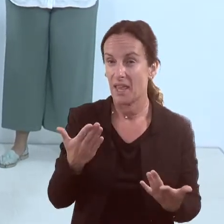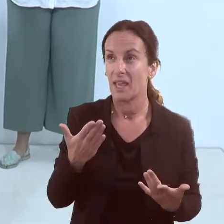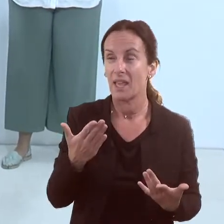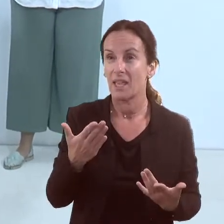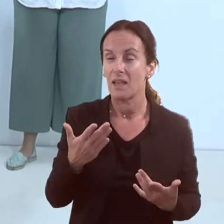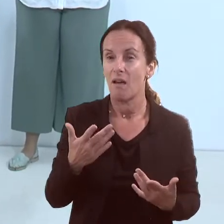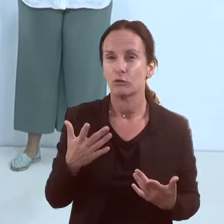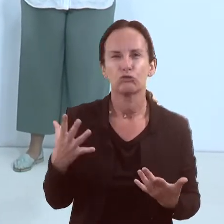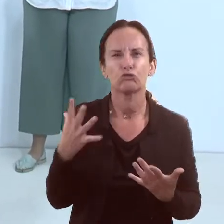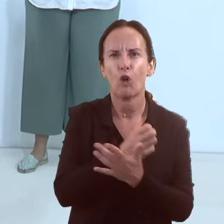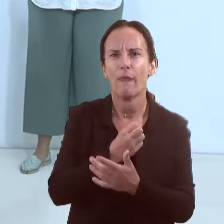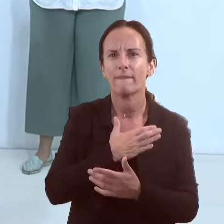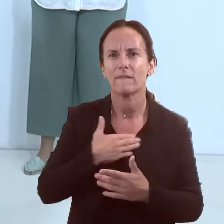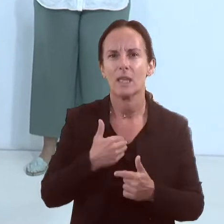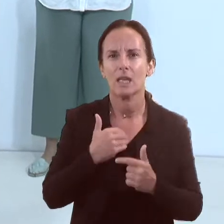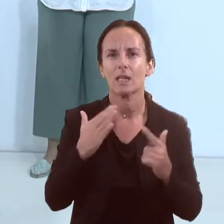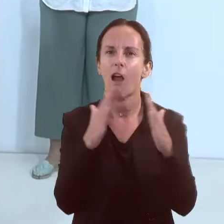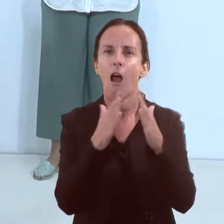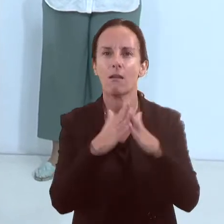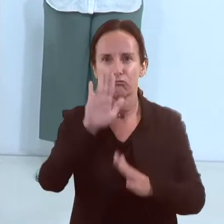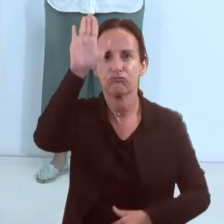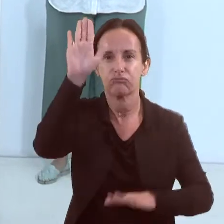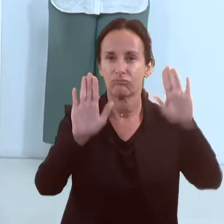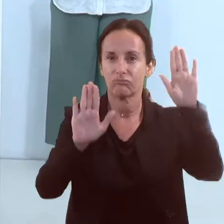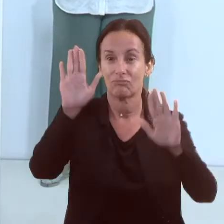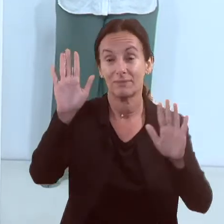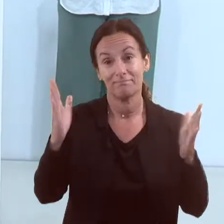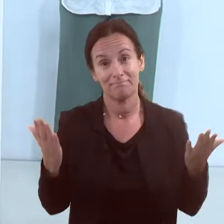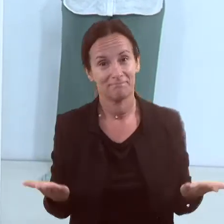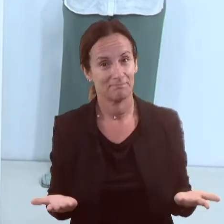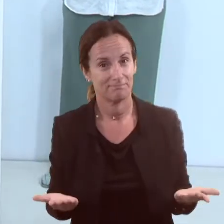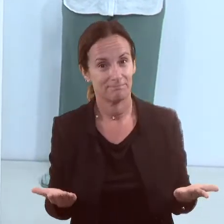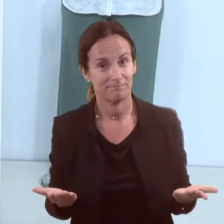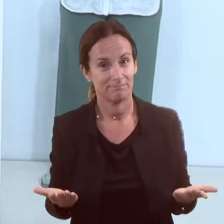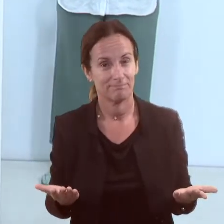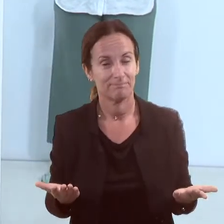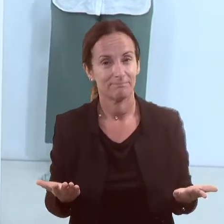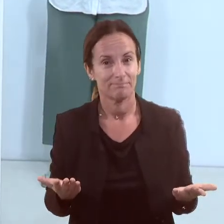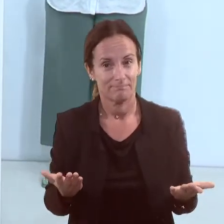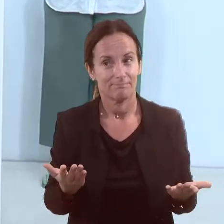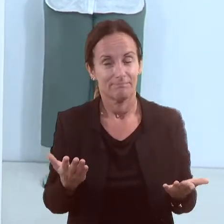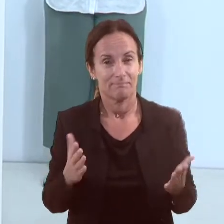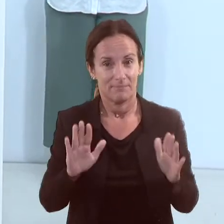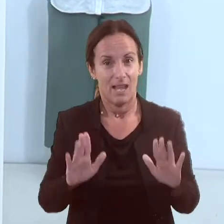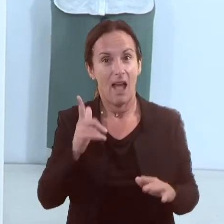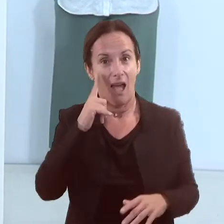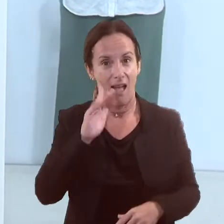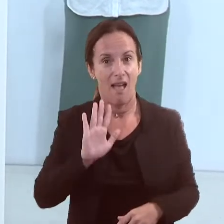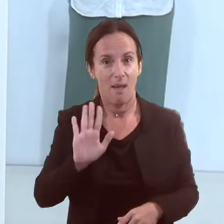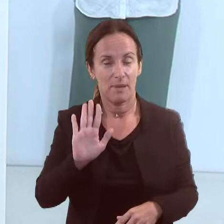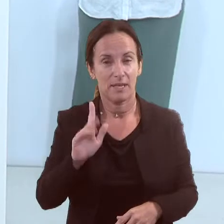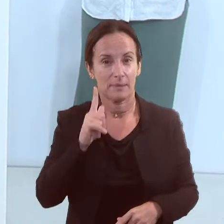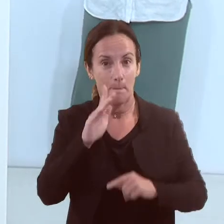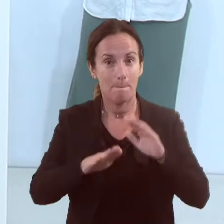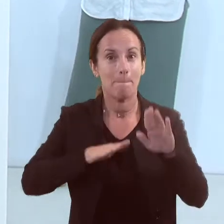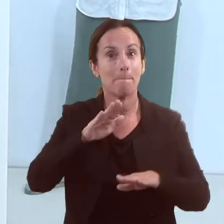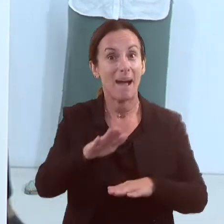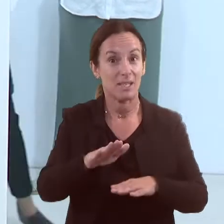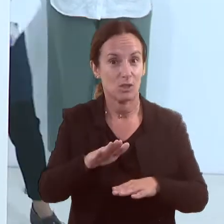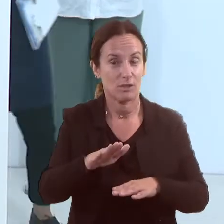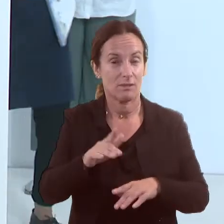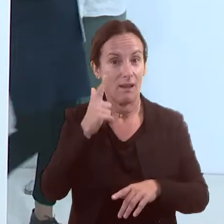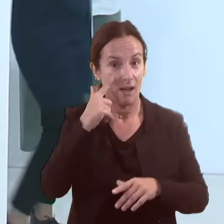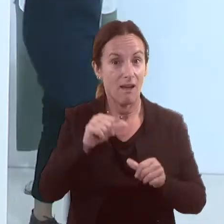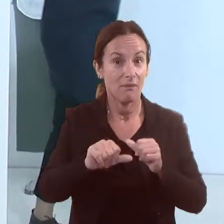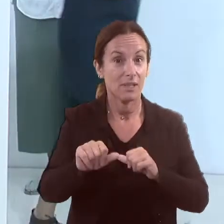una vivienda. Y de eso se tratan los proyectos, de tener una vivienda. Vamos a dar un paso, pero este es el camino.